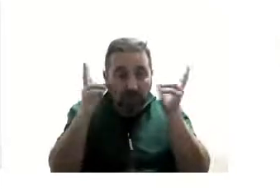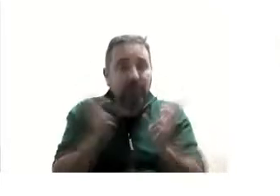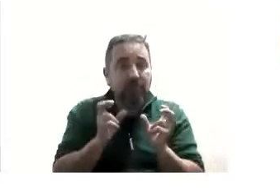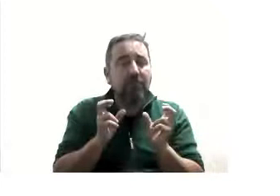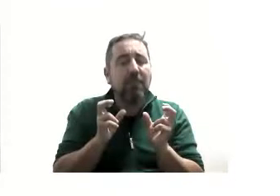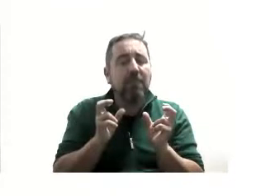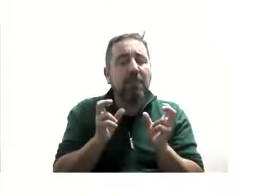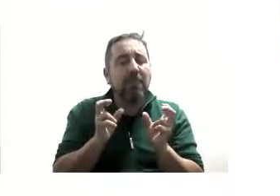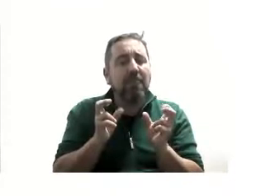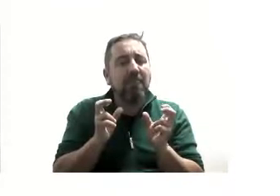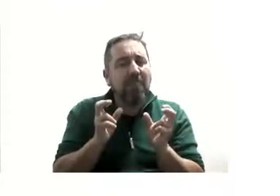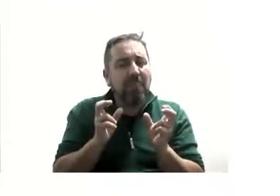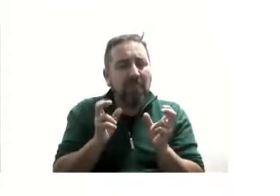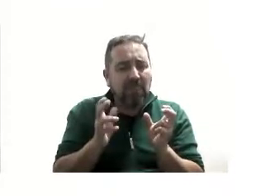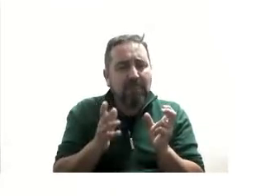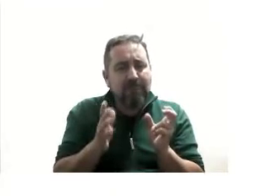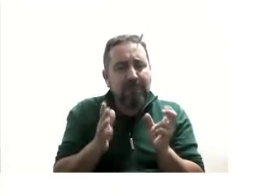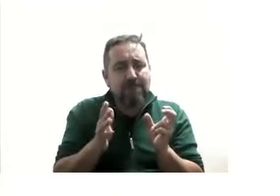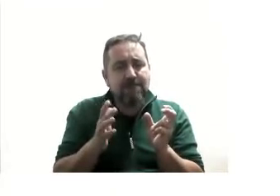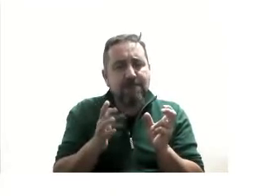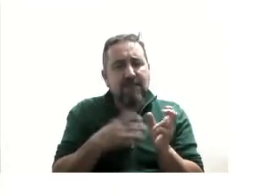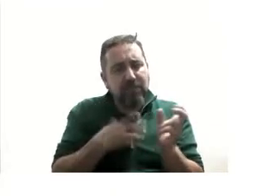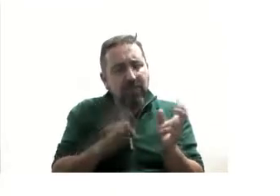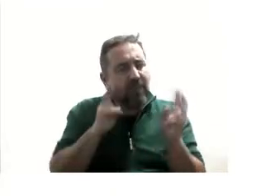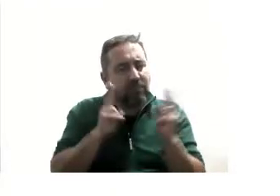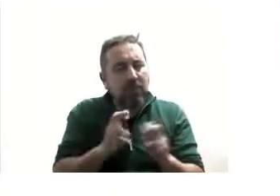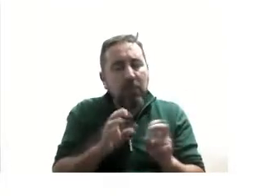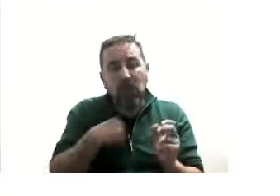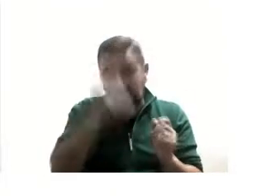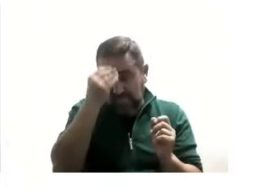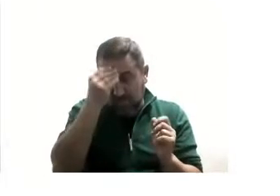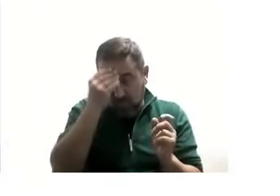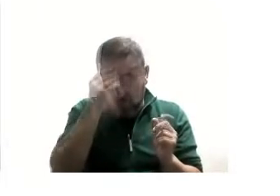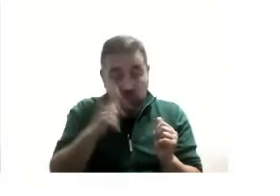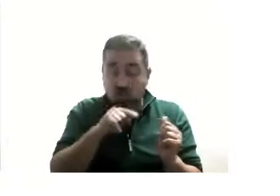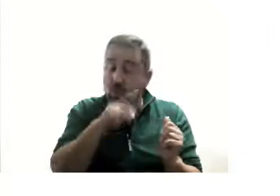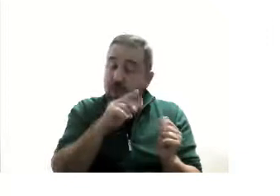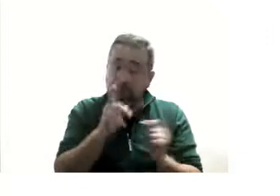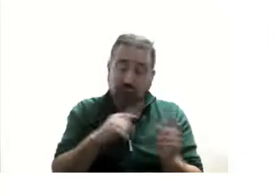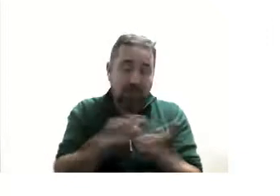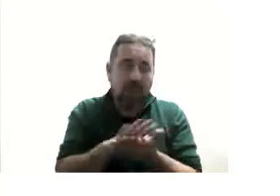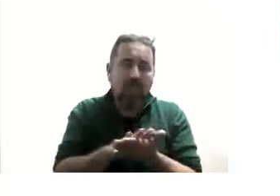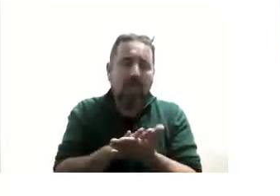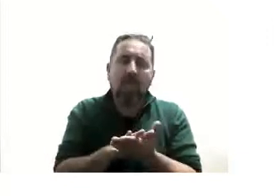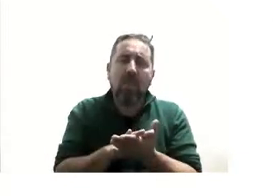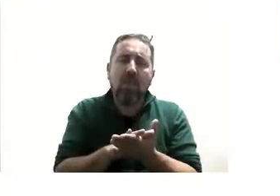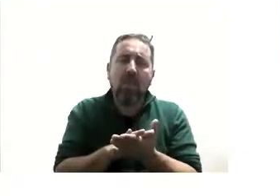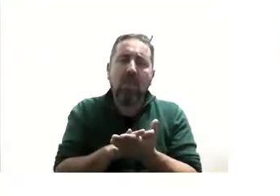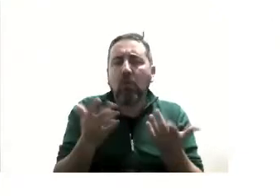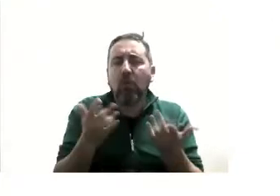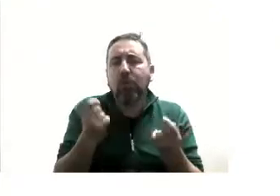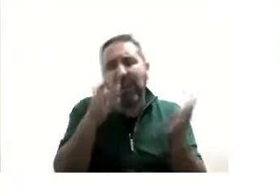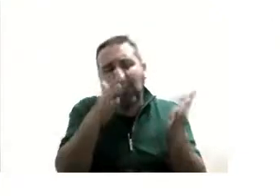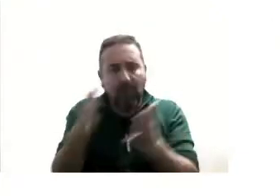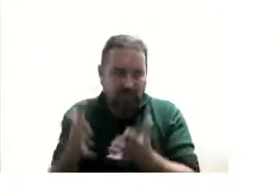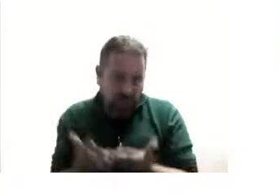sentido, a lo mejor sí que cabría, porque creo que no lo hemos hablado, bueno, pues un poco cuál sería la